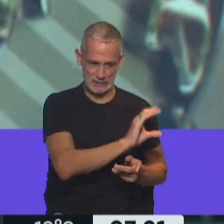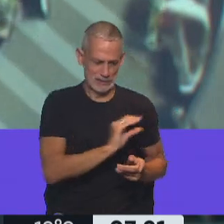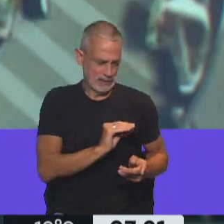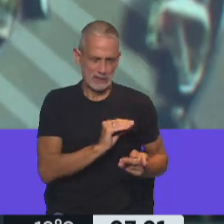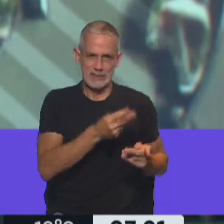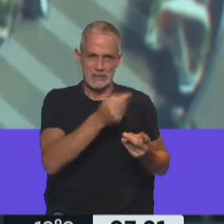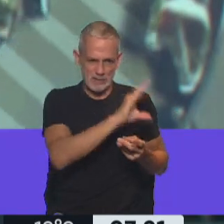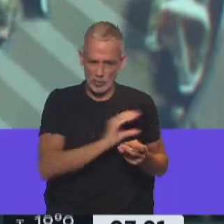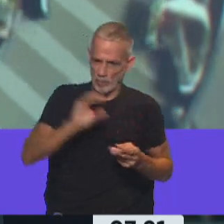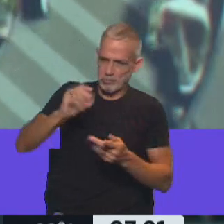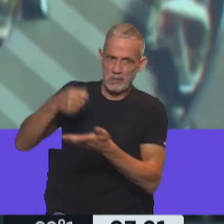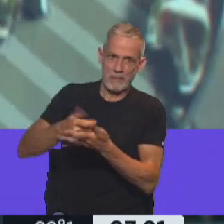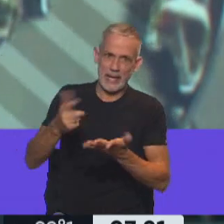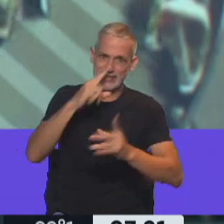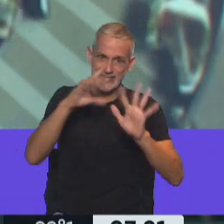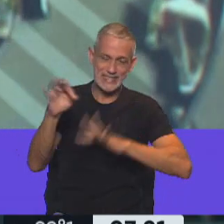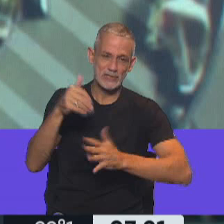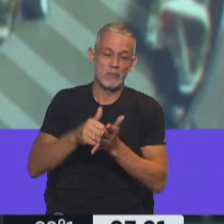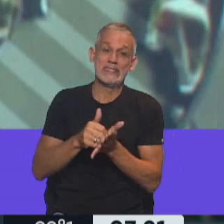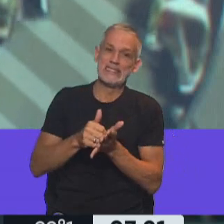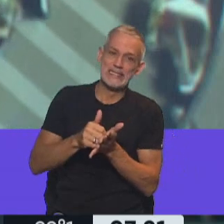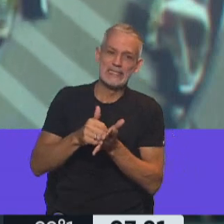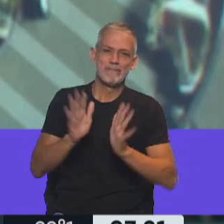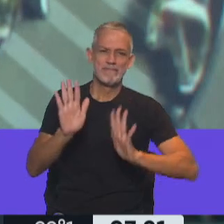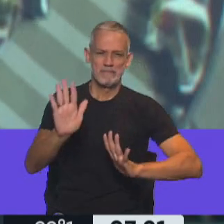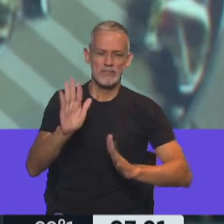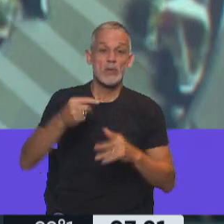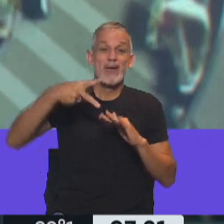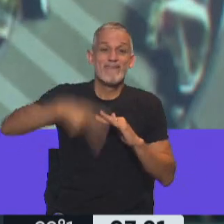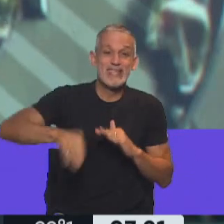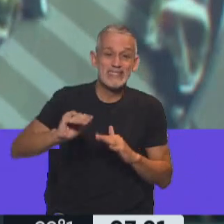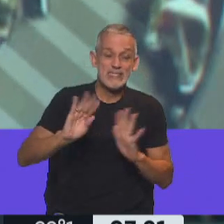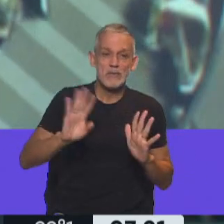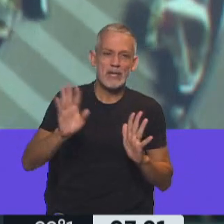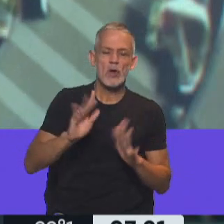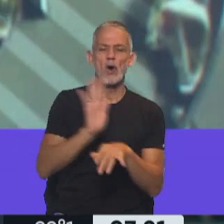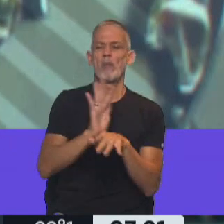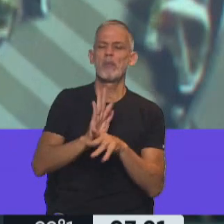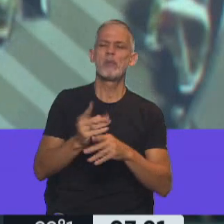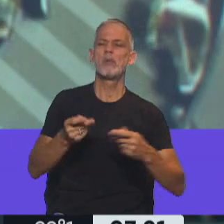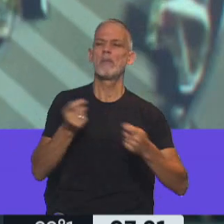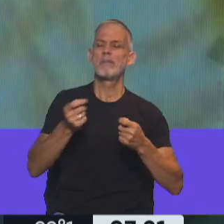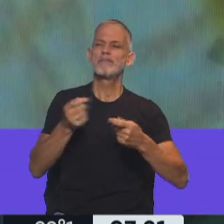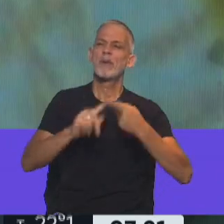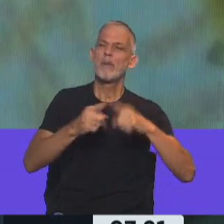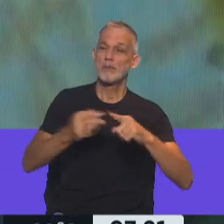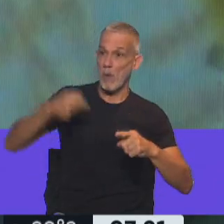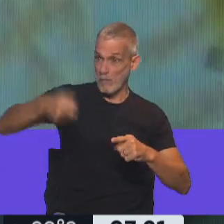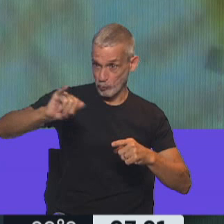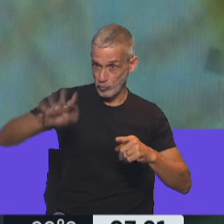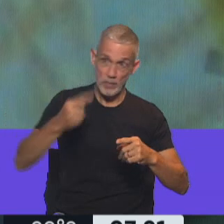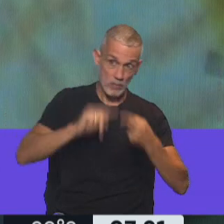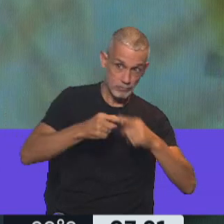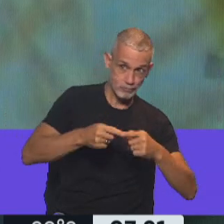Banco Central. Por eso justamente se utilizó este vencimiento como forma a la hora de renegociar. A ver, vamos a contar algunas